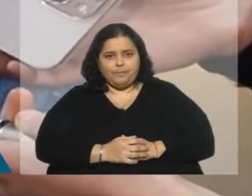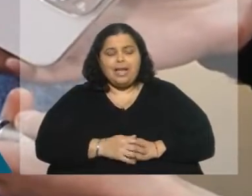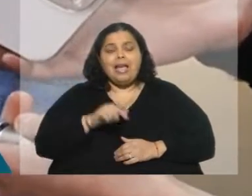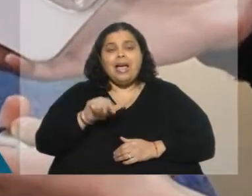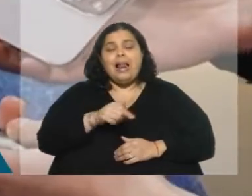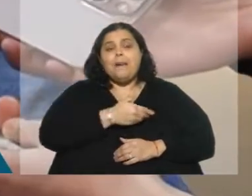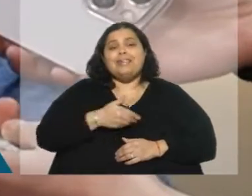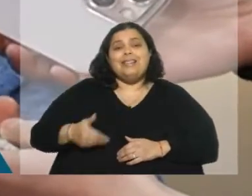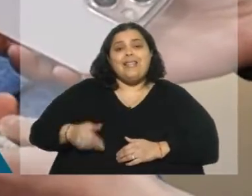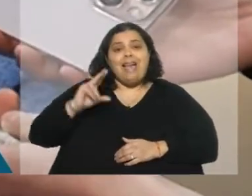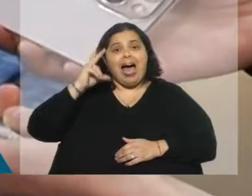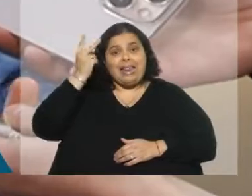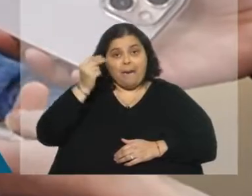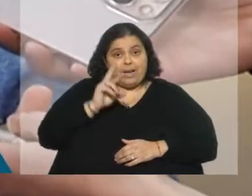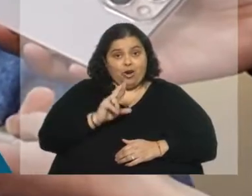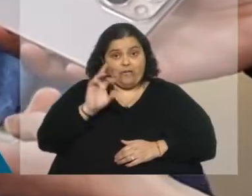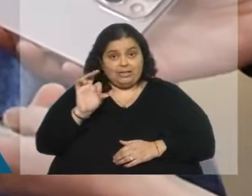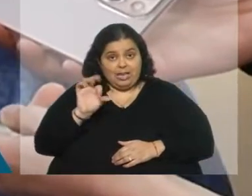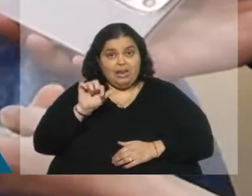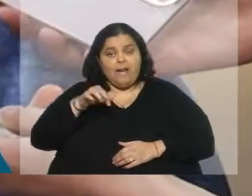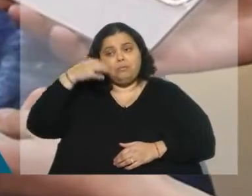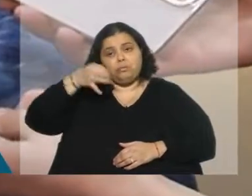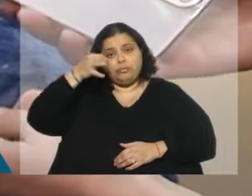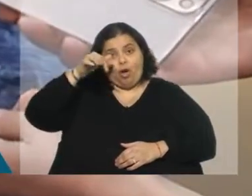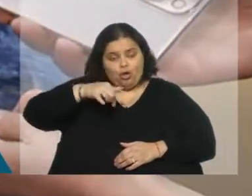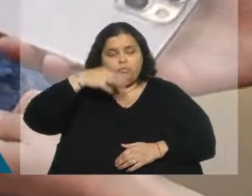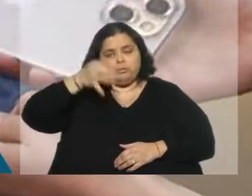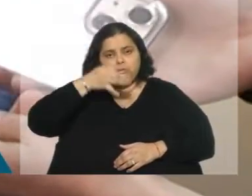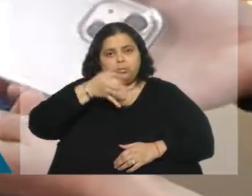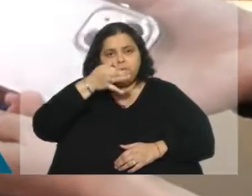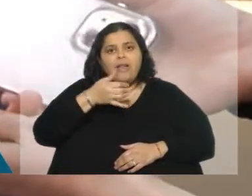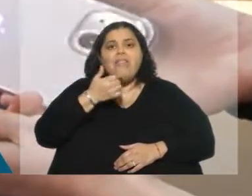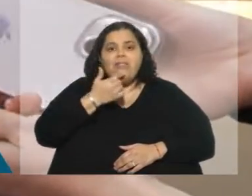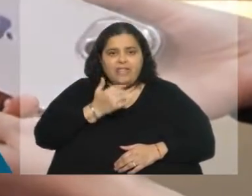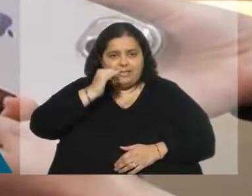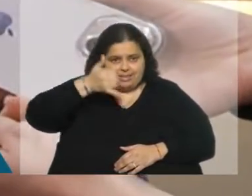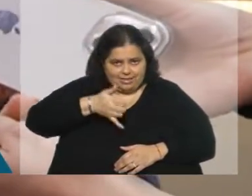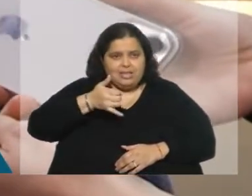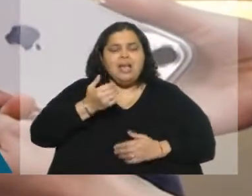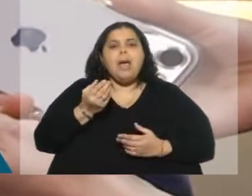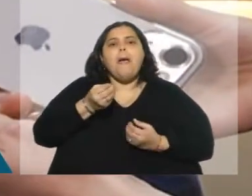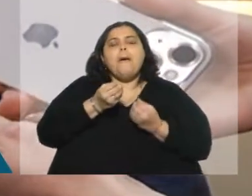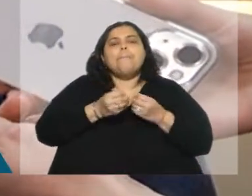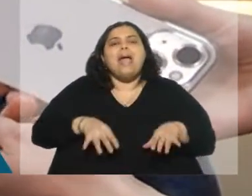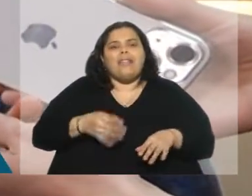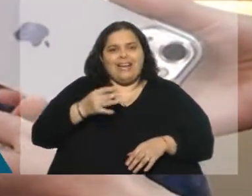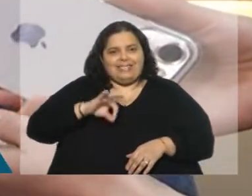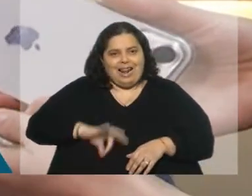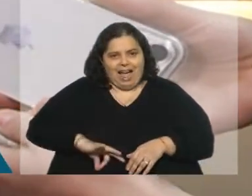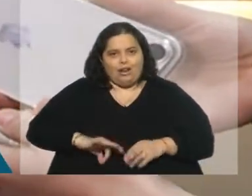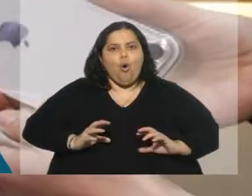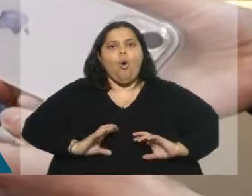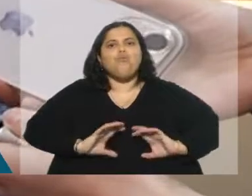la cne en su exposición de esta rendición de cuentas reconoce que hay una pérdida salarial importante en los